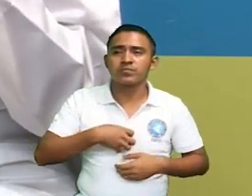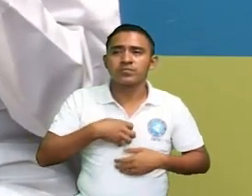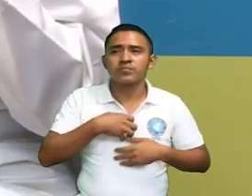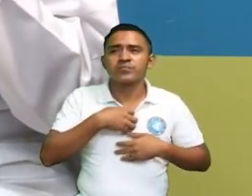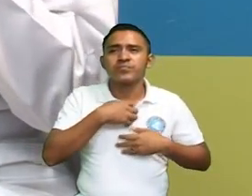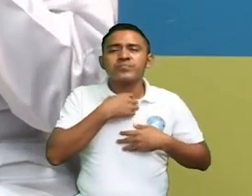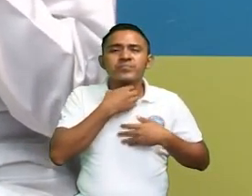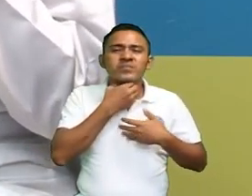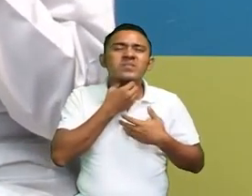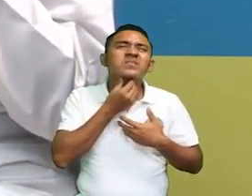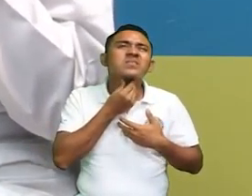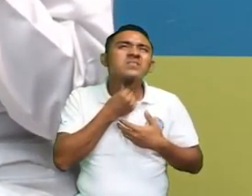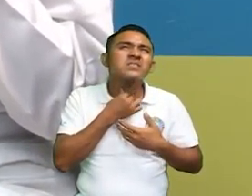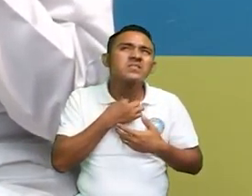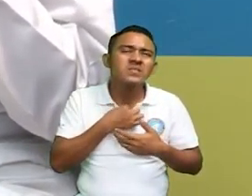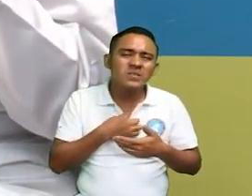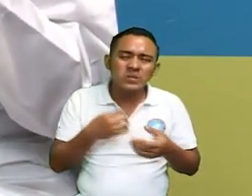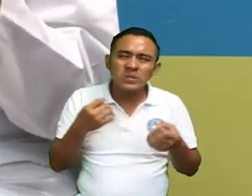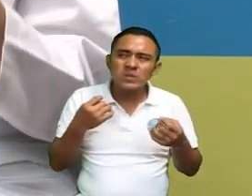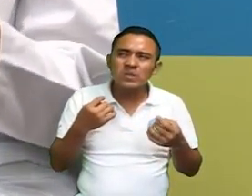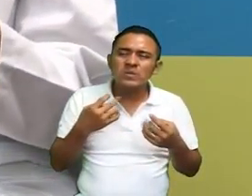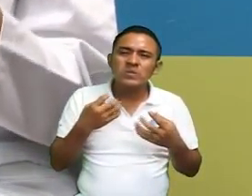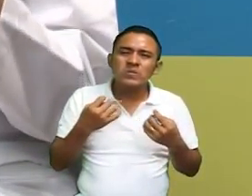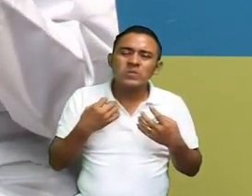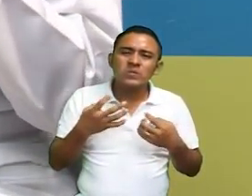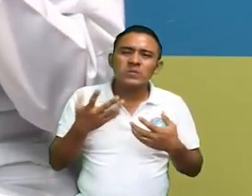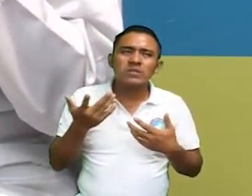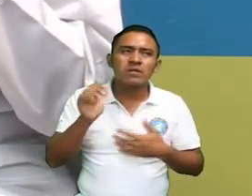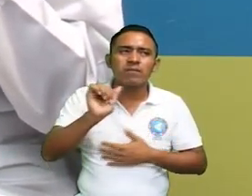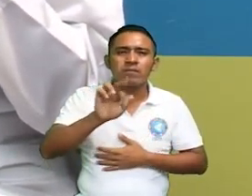yo me levanto con ardor en la garganta,